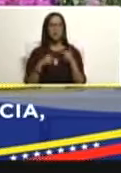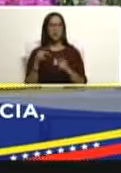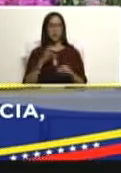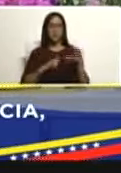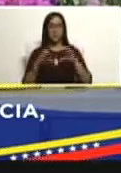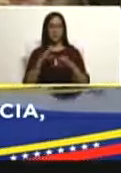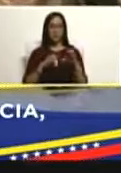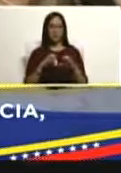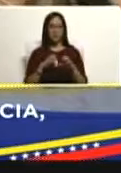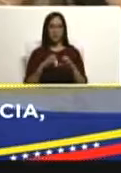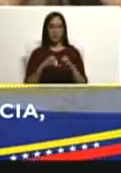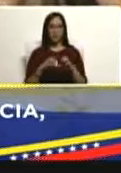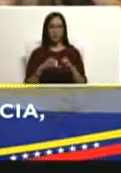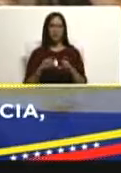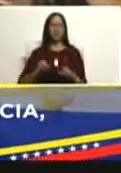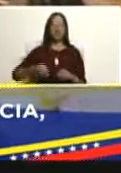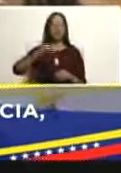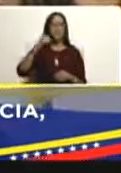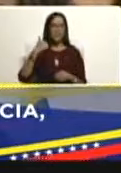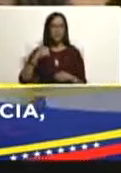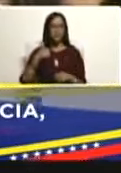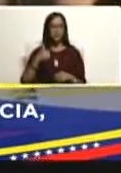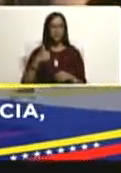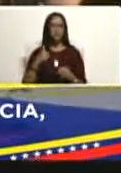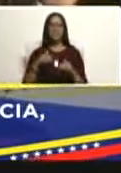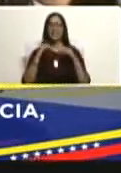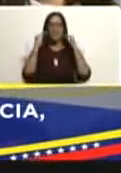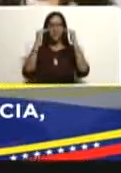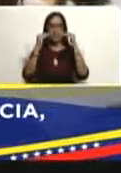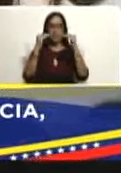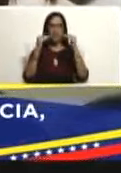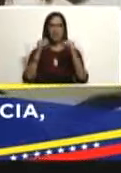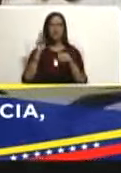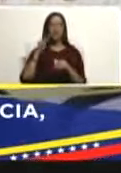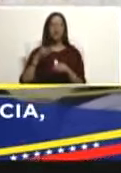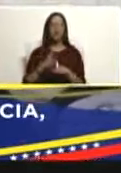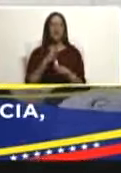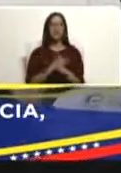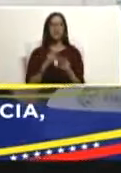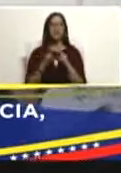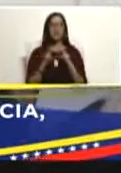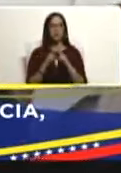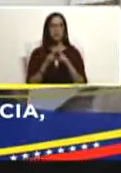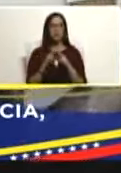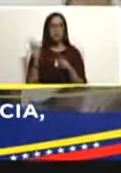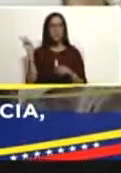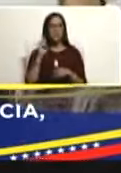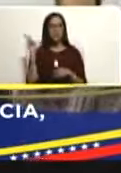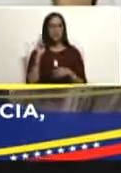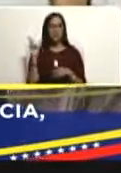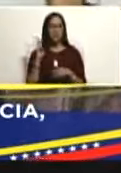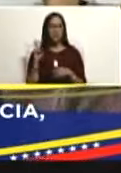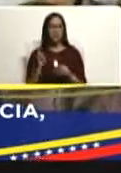científica del mayor nivel nunca antes conocido en Venezuela. Empieza una nueva